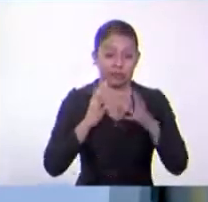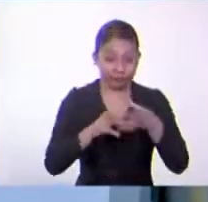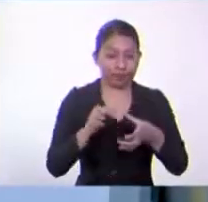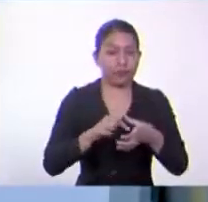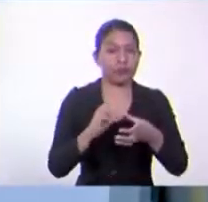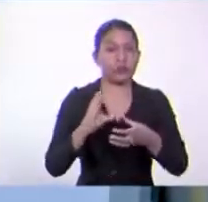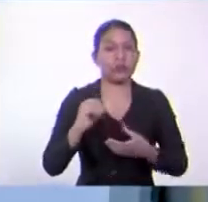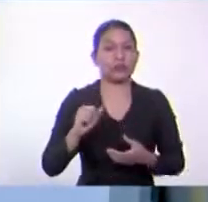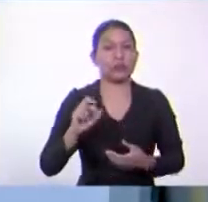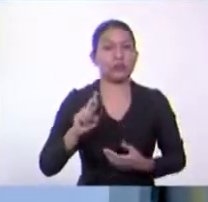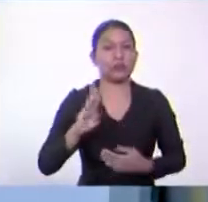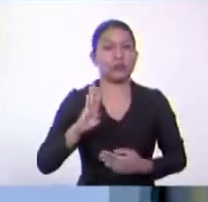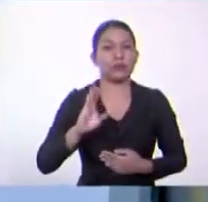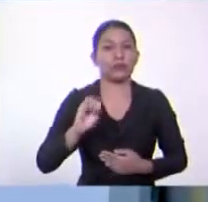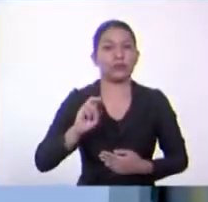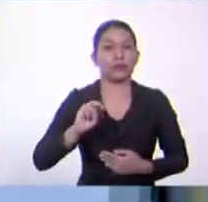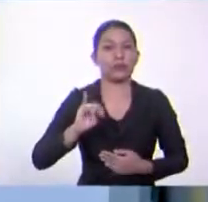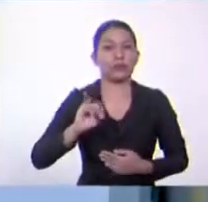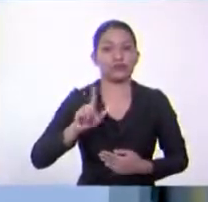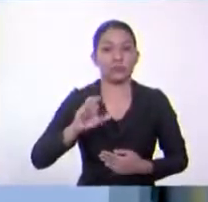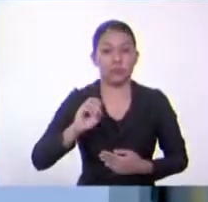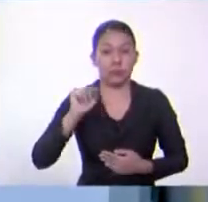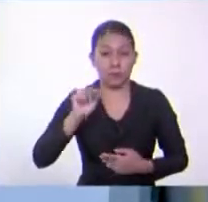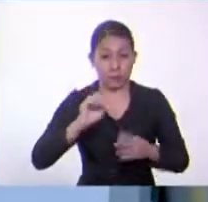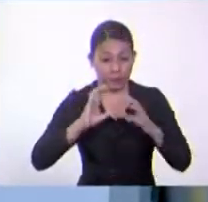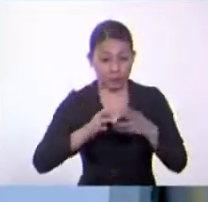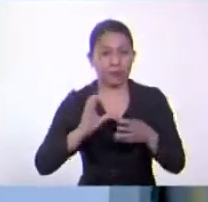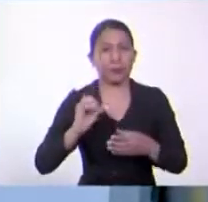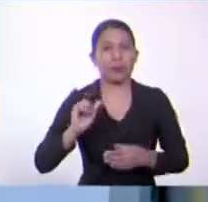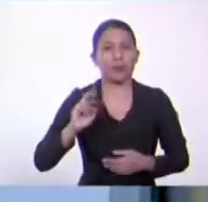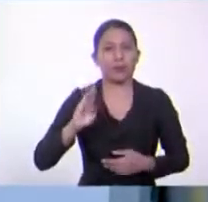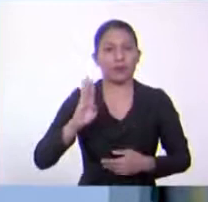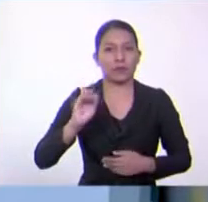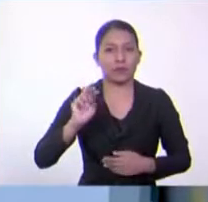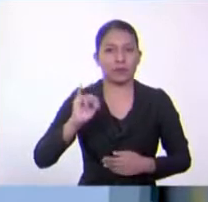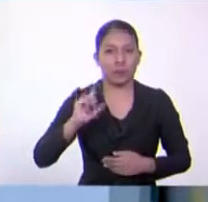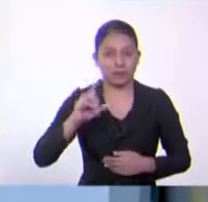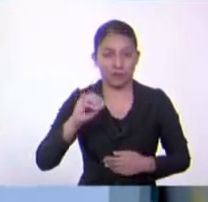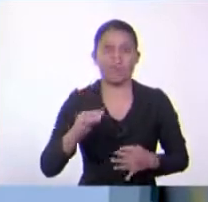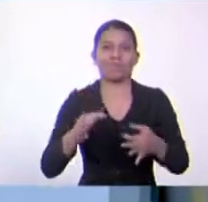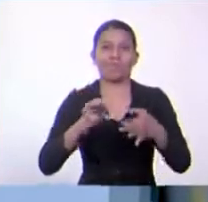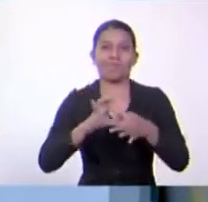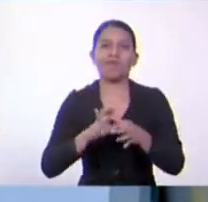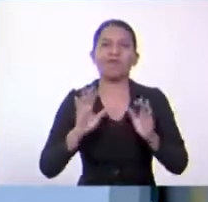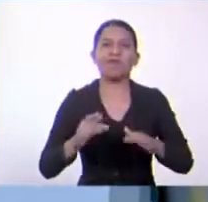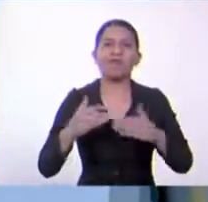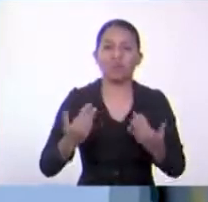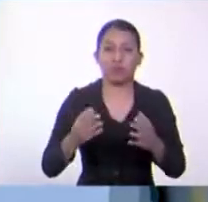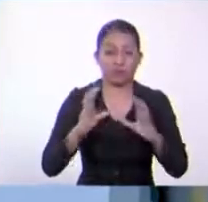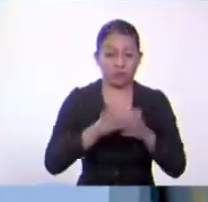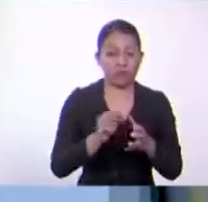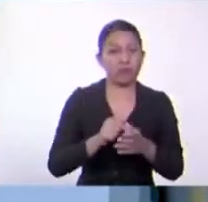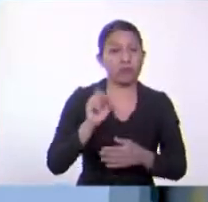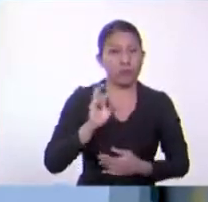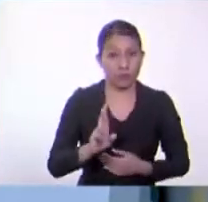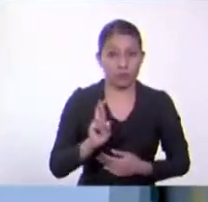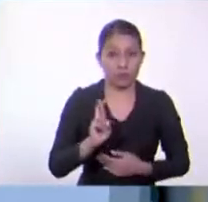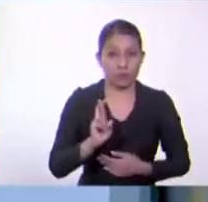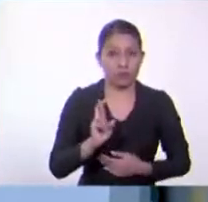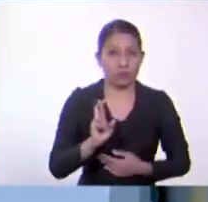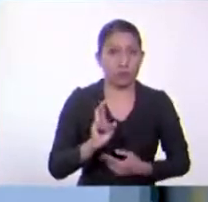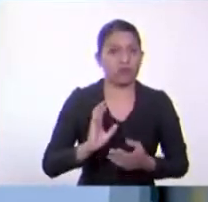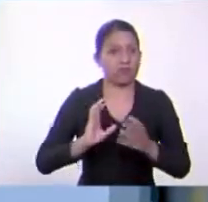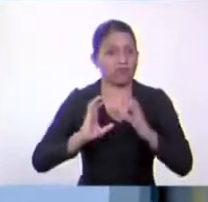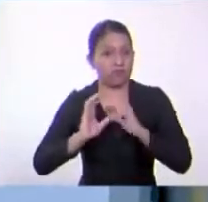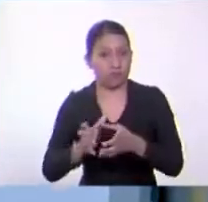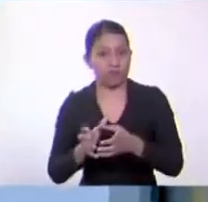carbonilo. Este grupo carbonilo está unido a un grupo R,